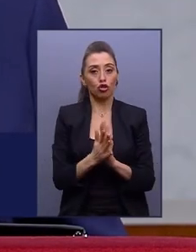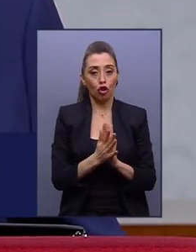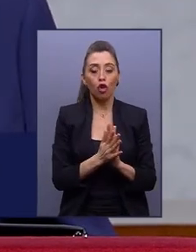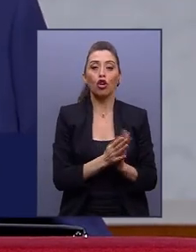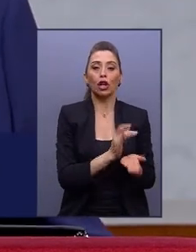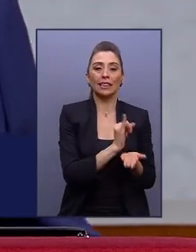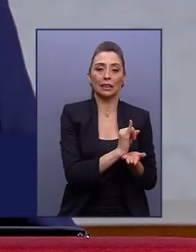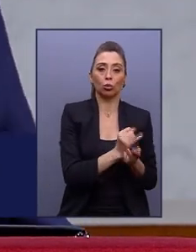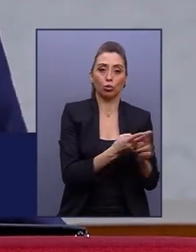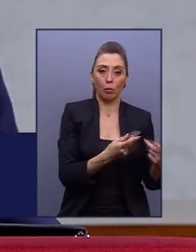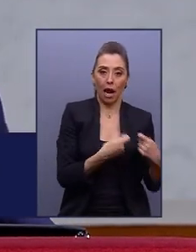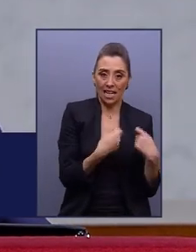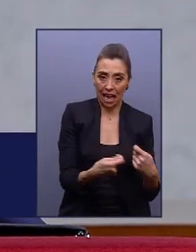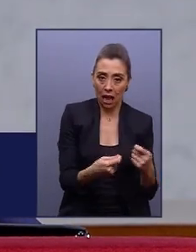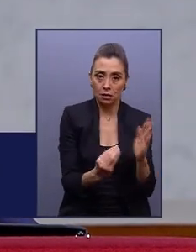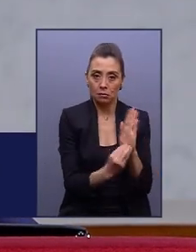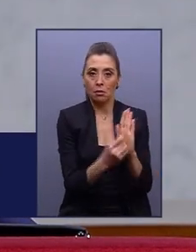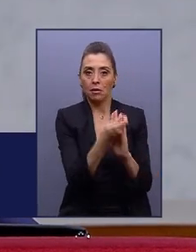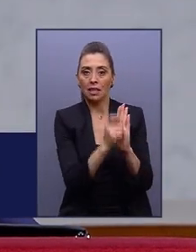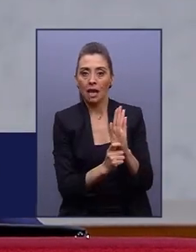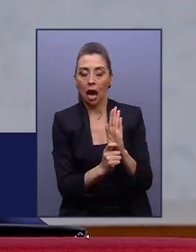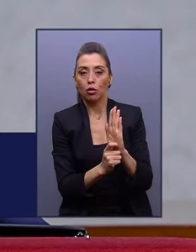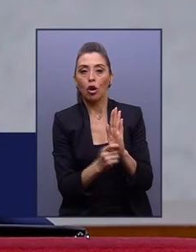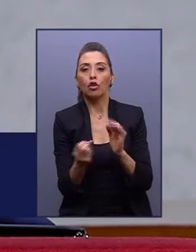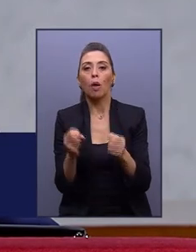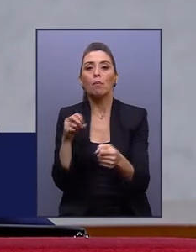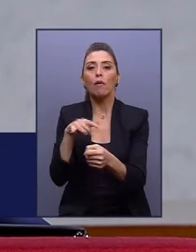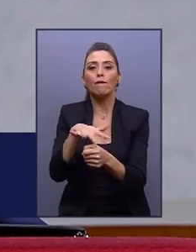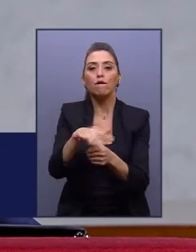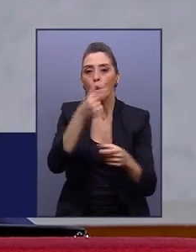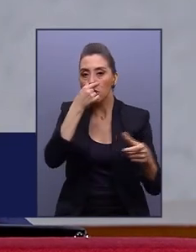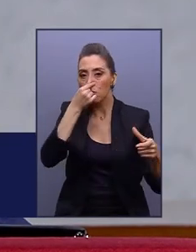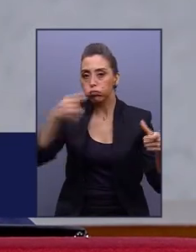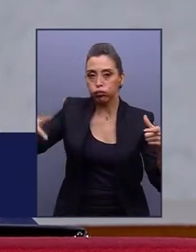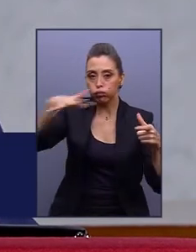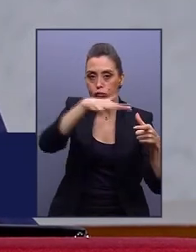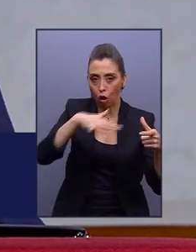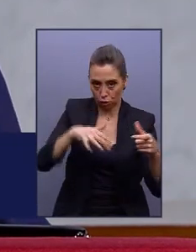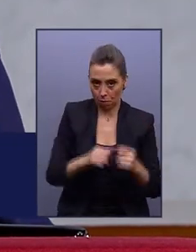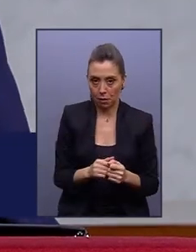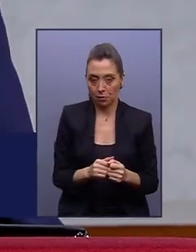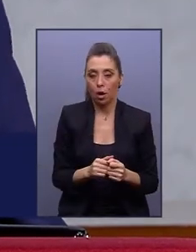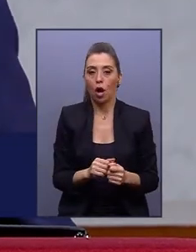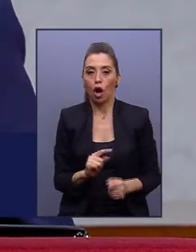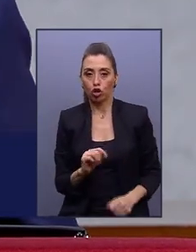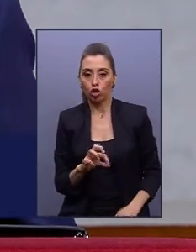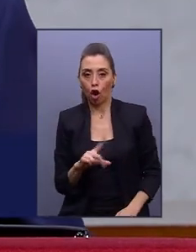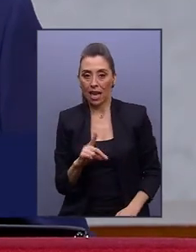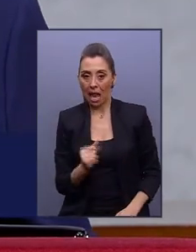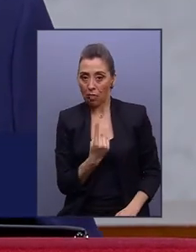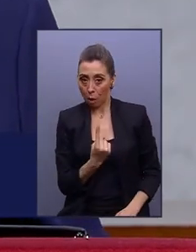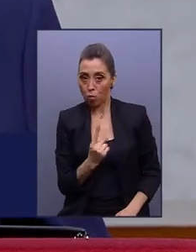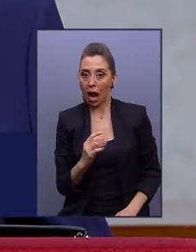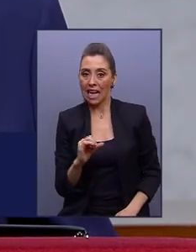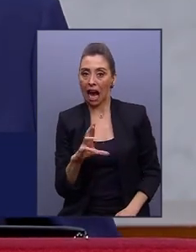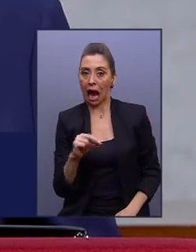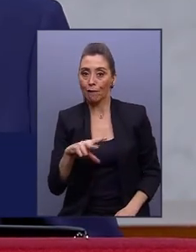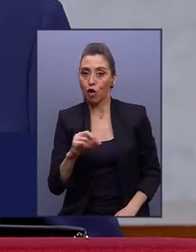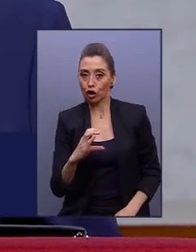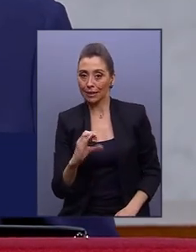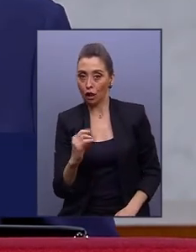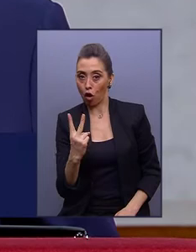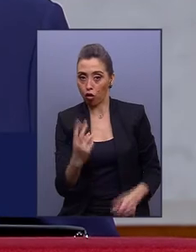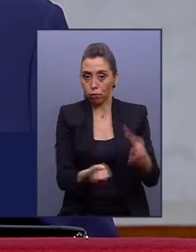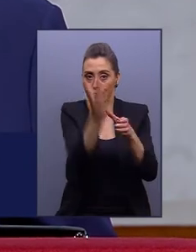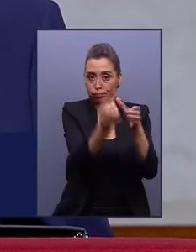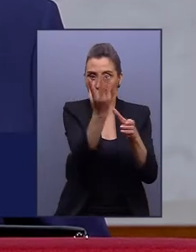sector público incorporarán en sus cálculos sus efectos sobre la contaminación. Cada tonelada de carbono que emitan tendrá un peso